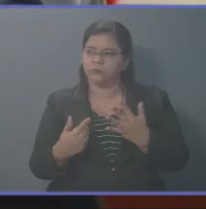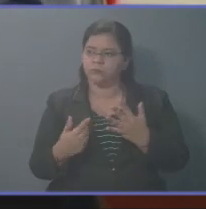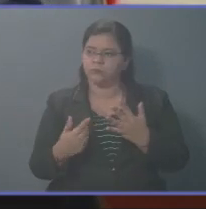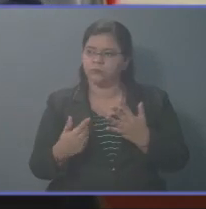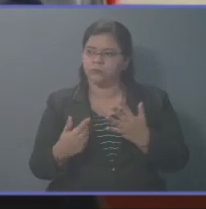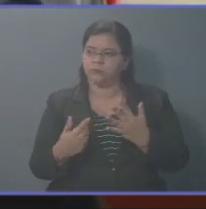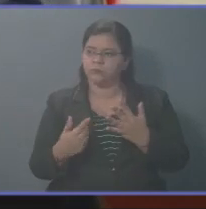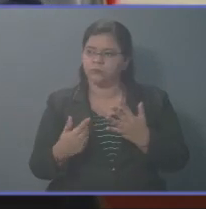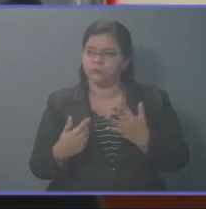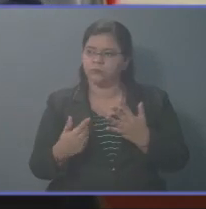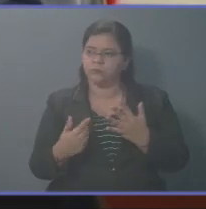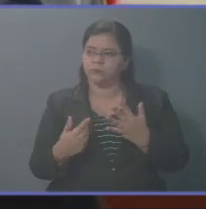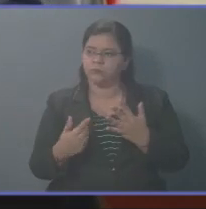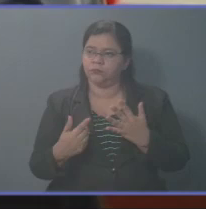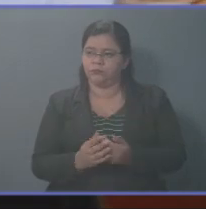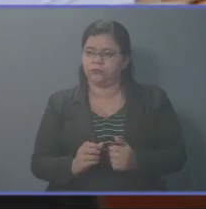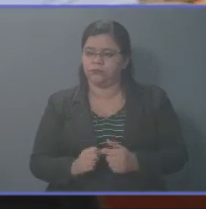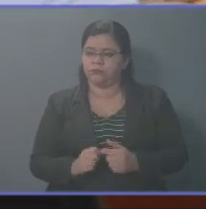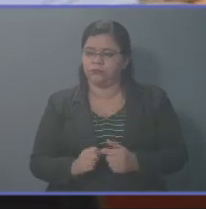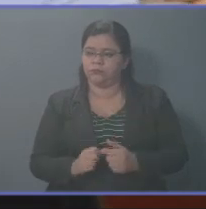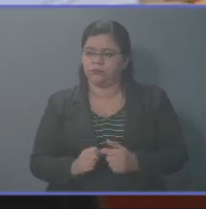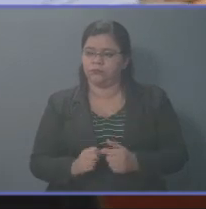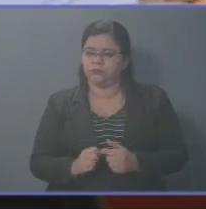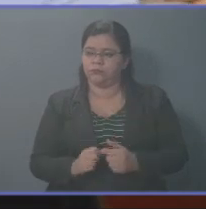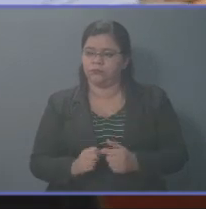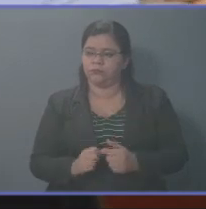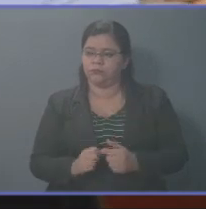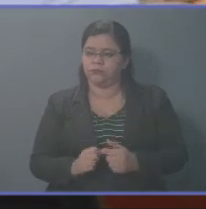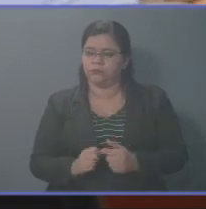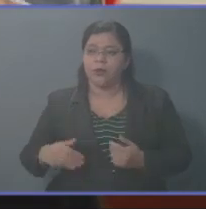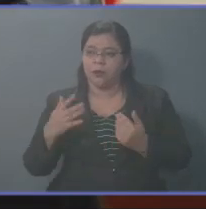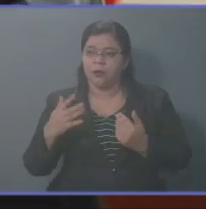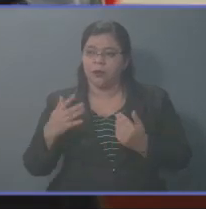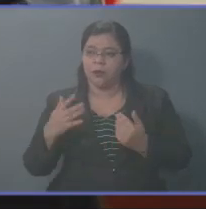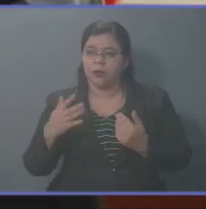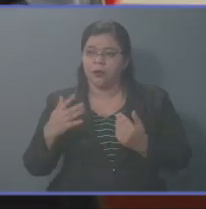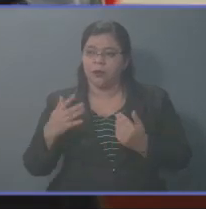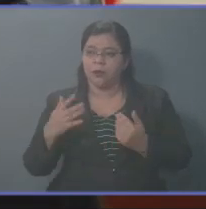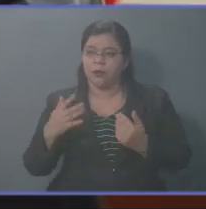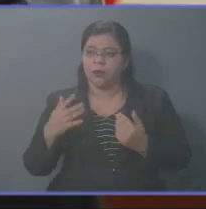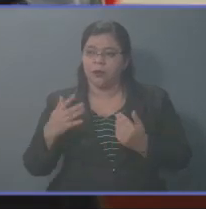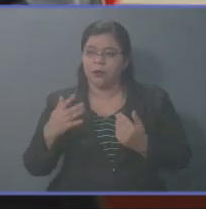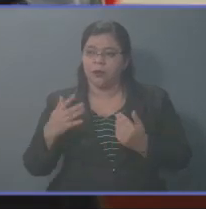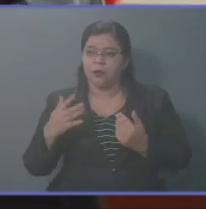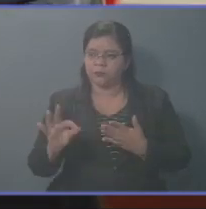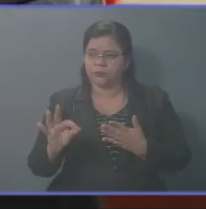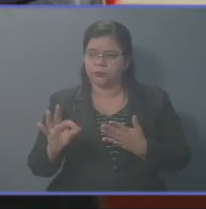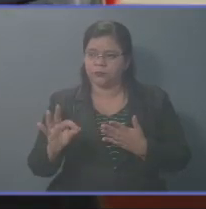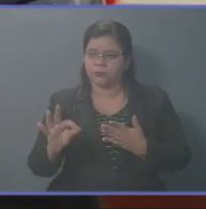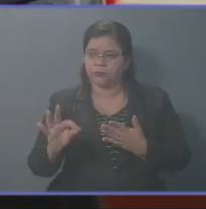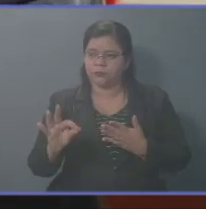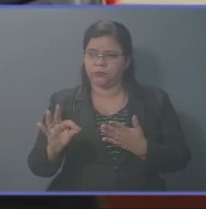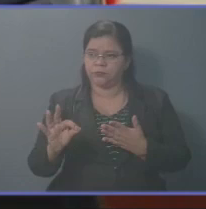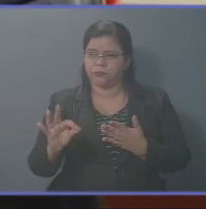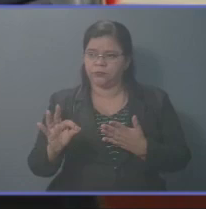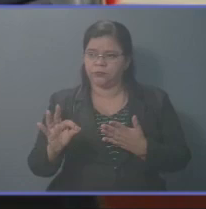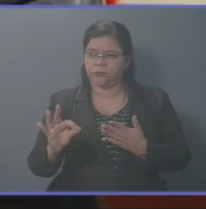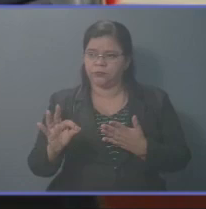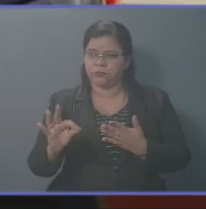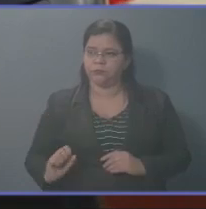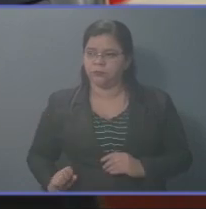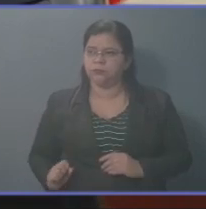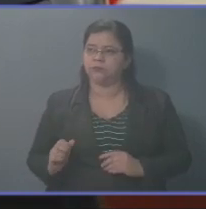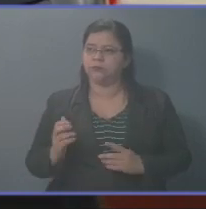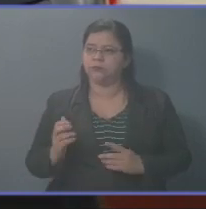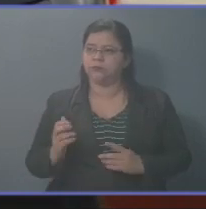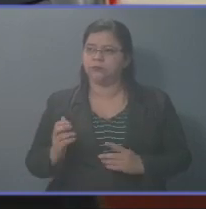decreto pertinente. Con su venia, presidente, pasaría a leer, a dar lectura al decreto. La Asamblea Legislativa de la República de El Salvador, considerando